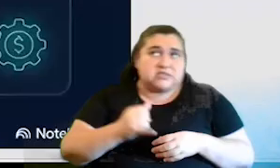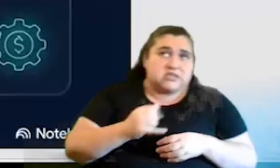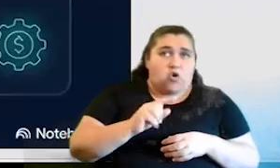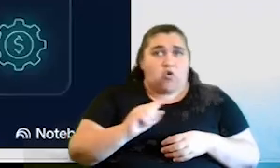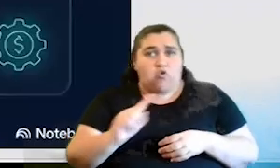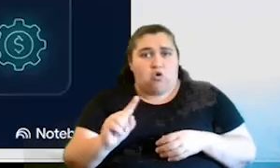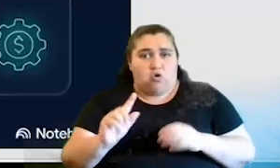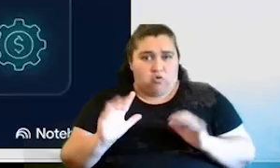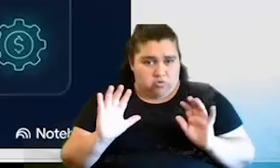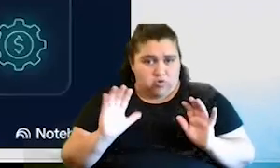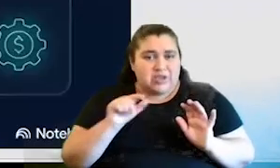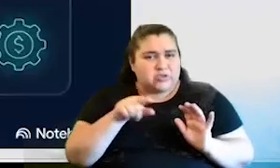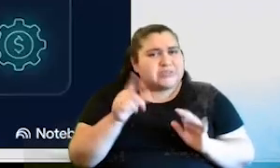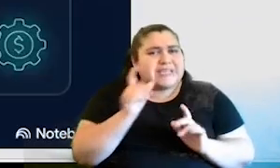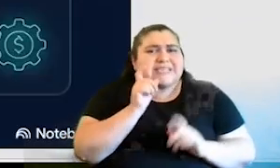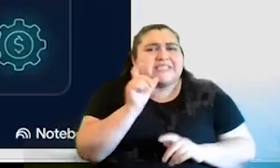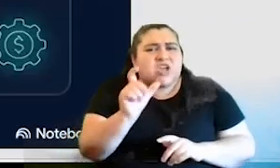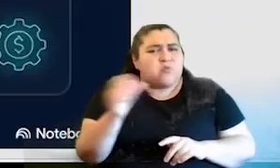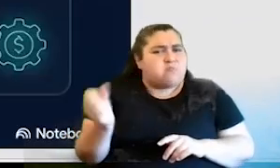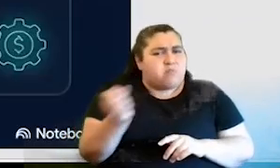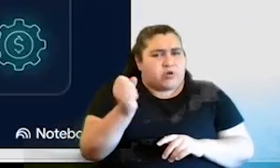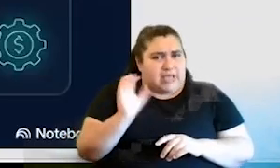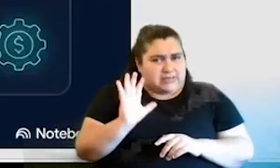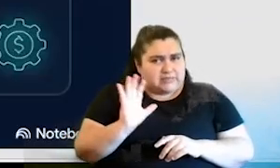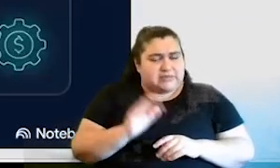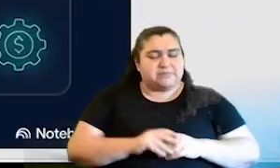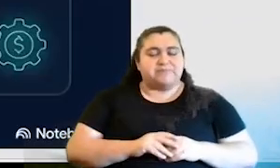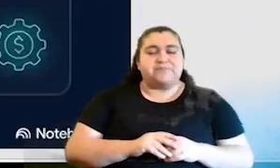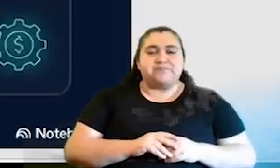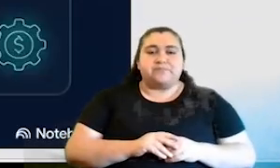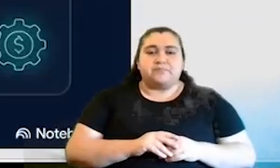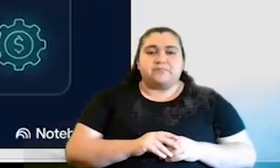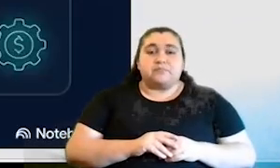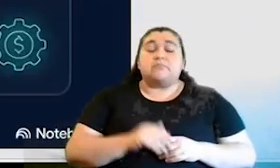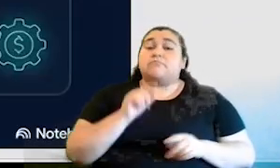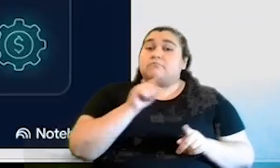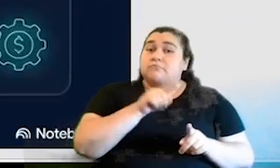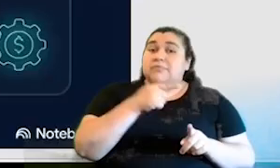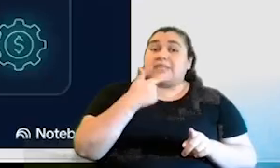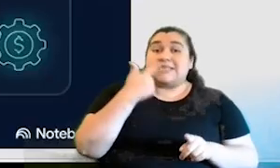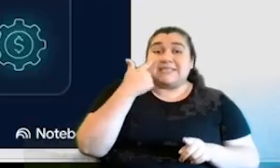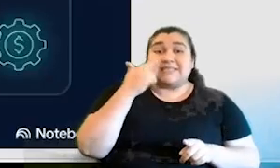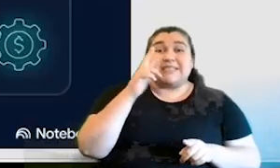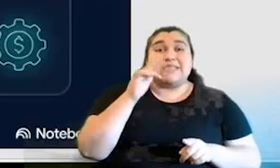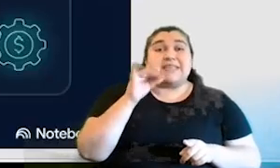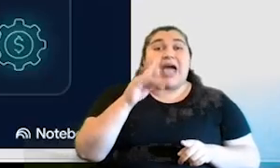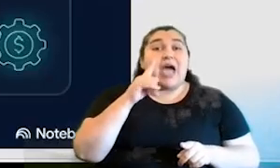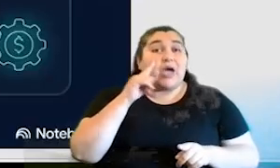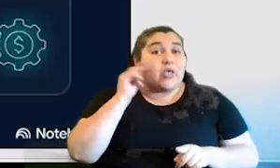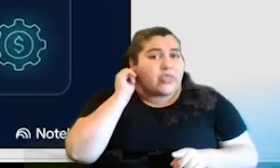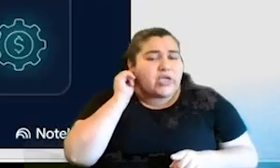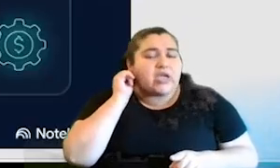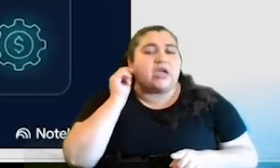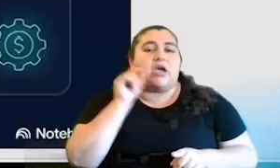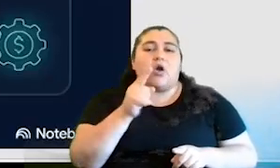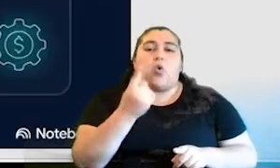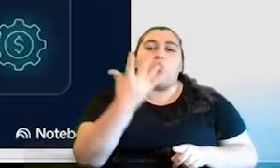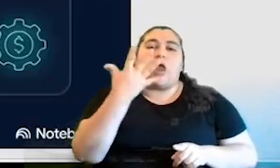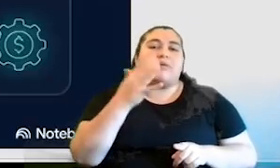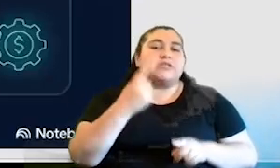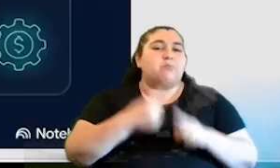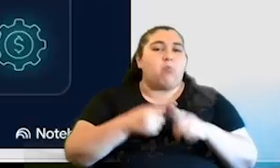Y tenemos que tener presente entonces que este CIRADIJ lo vamos a hacer mínimo una vez al